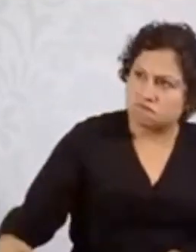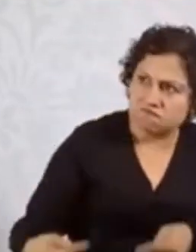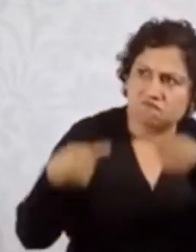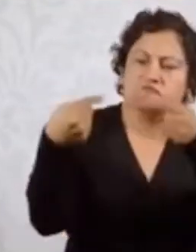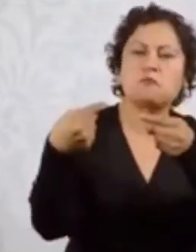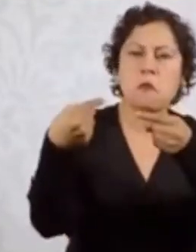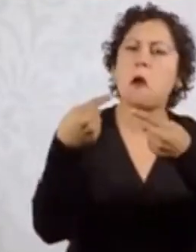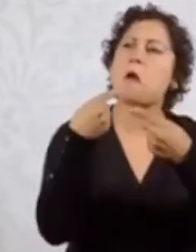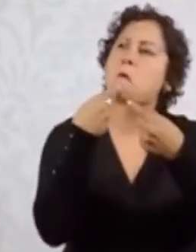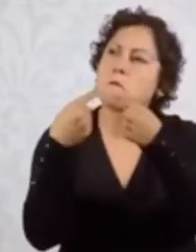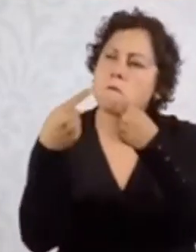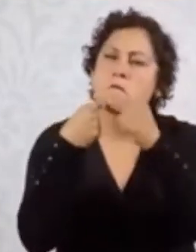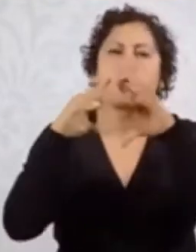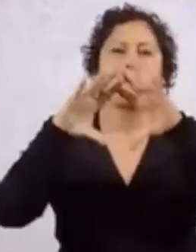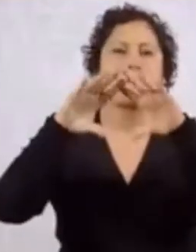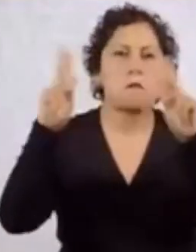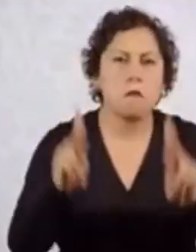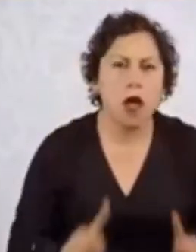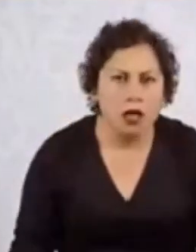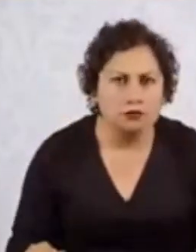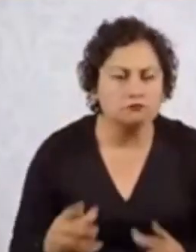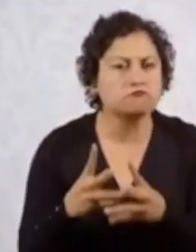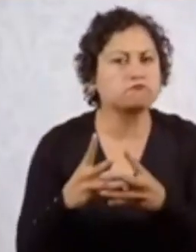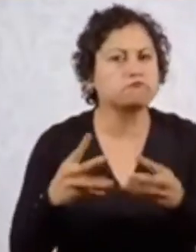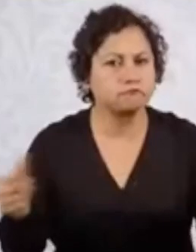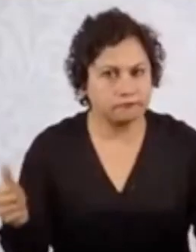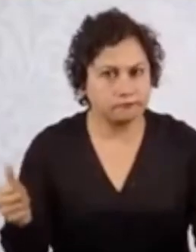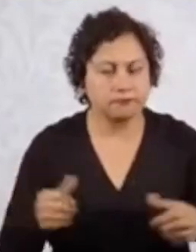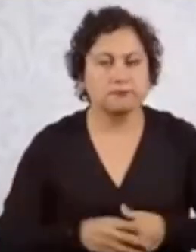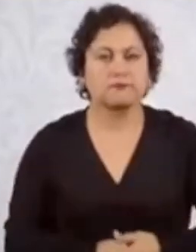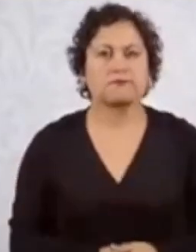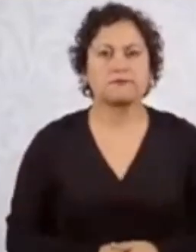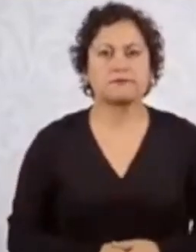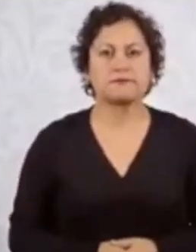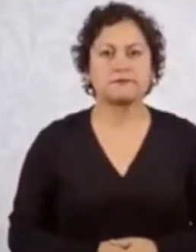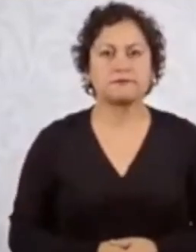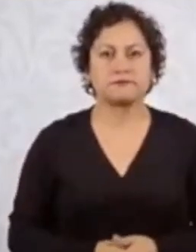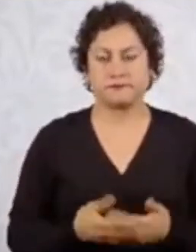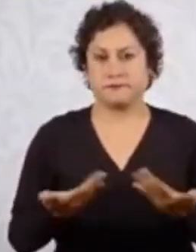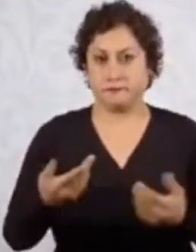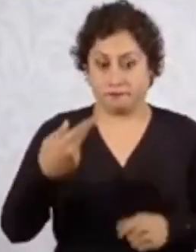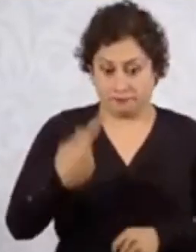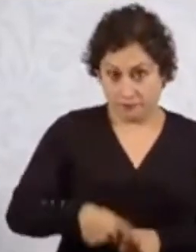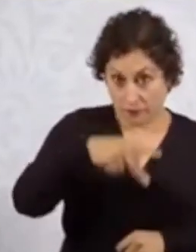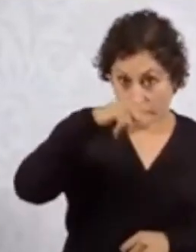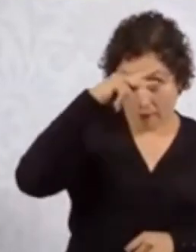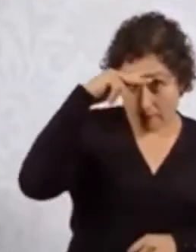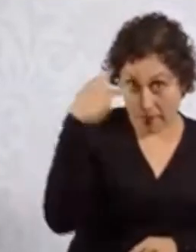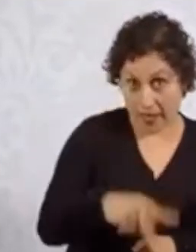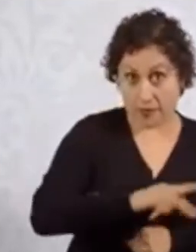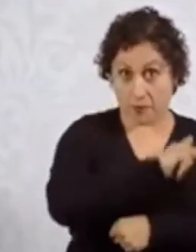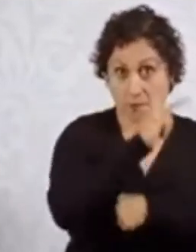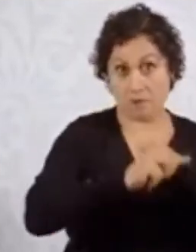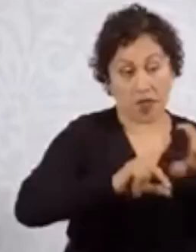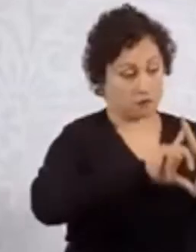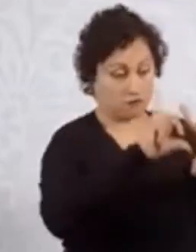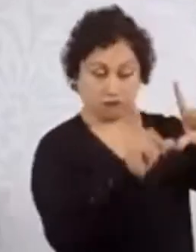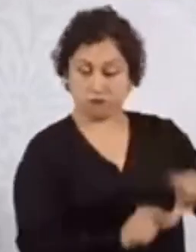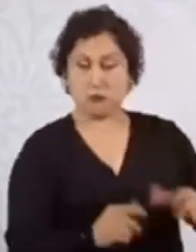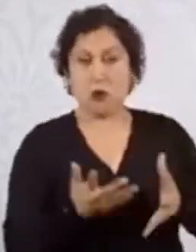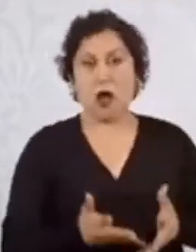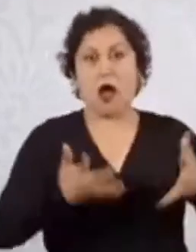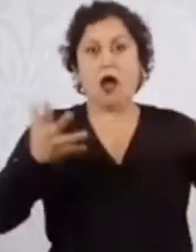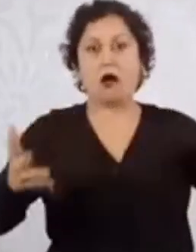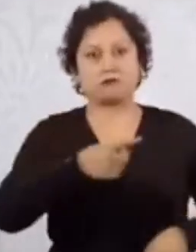¿Desde hace cuánto tiempo el río Tula se ha convertido en un quebradero de cabeza? Habló de precisamente ese estado,